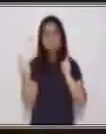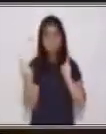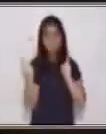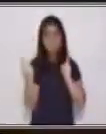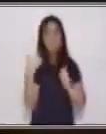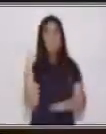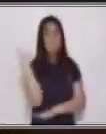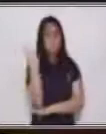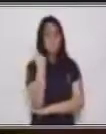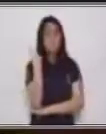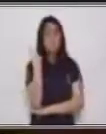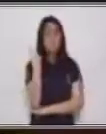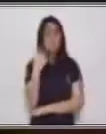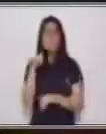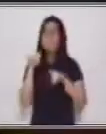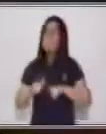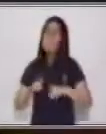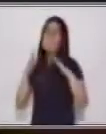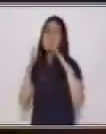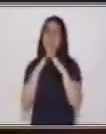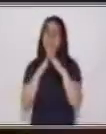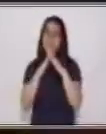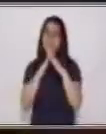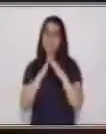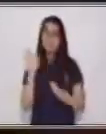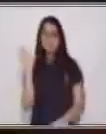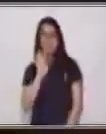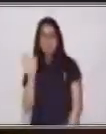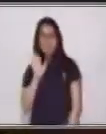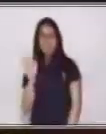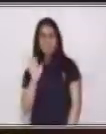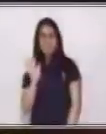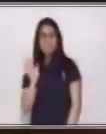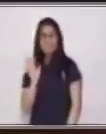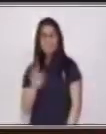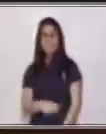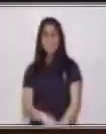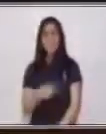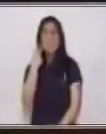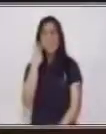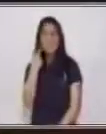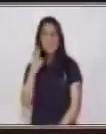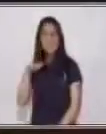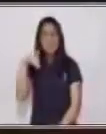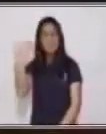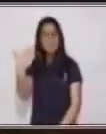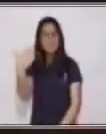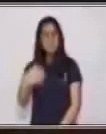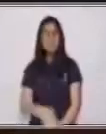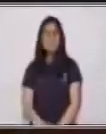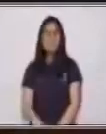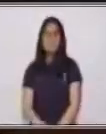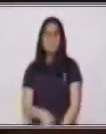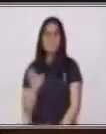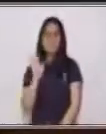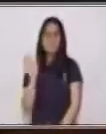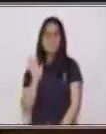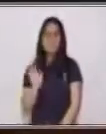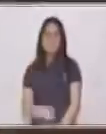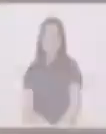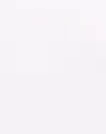y recuerda, quédate en casa. Hasta la próxima en otro segmento de matemáticas. Hasta la vista, mis matematletas.